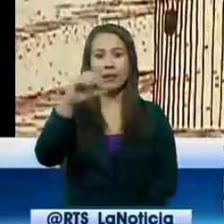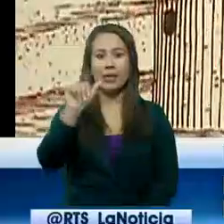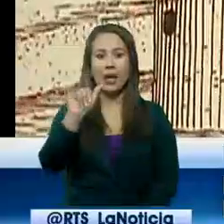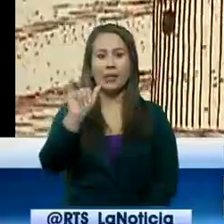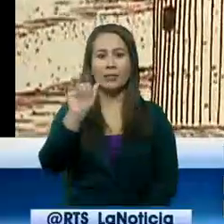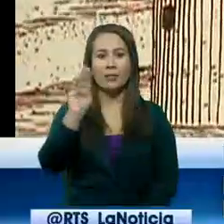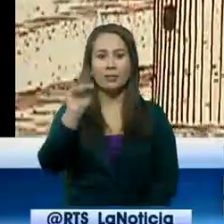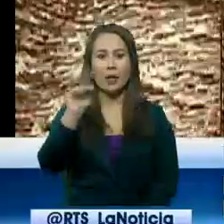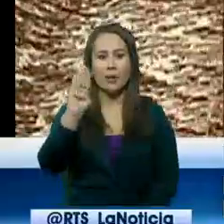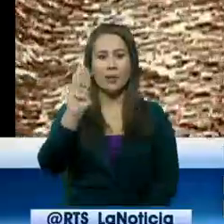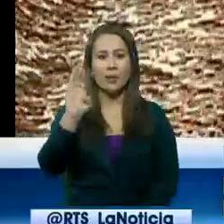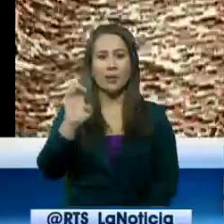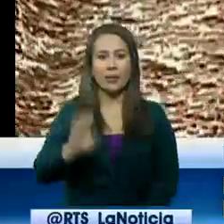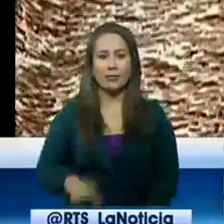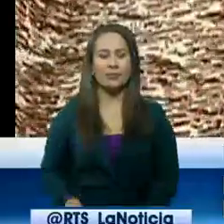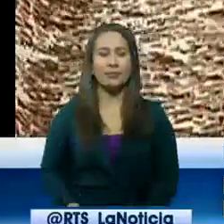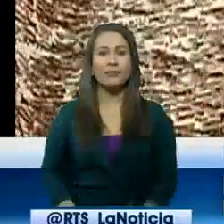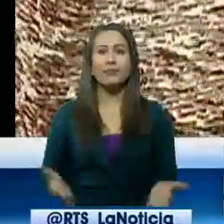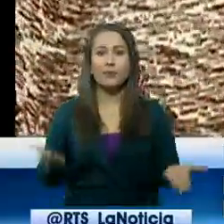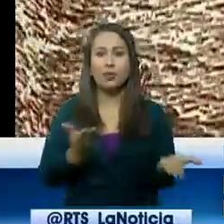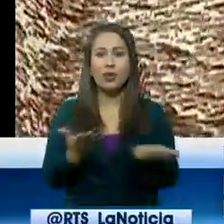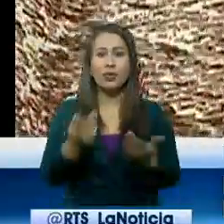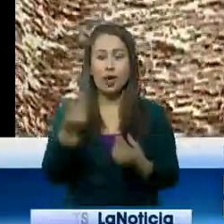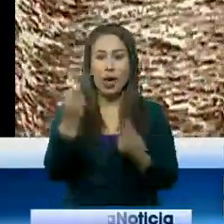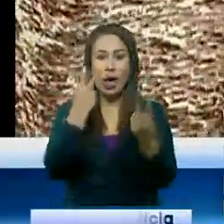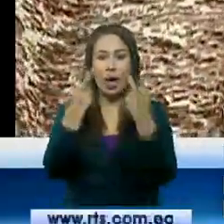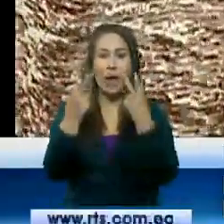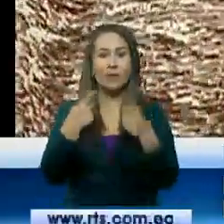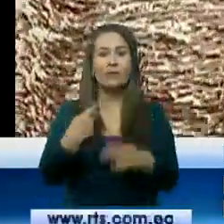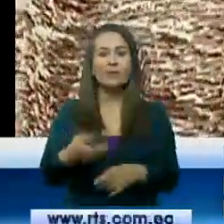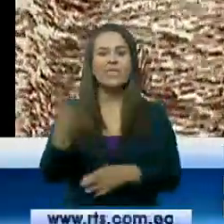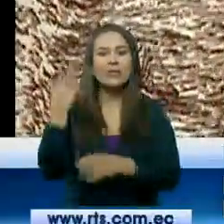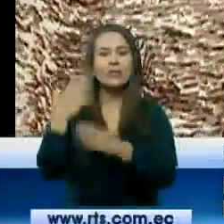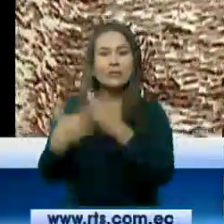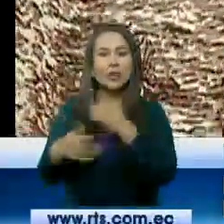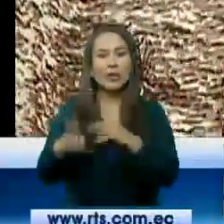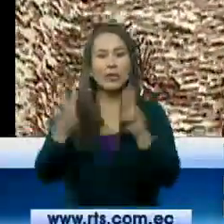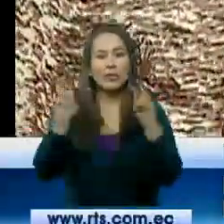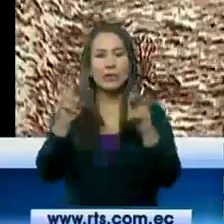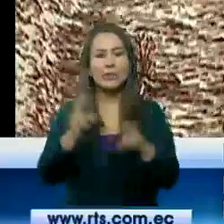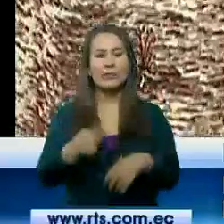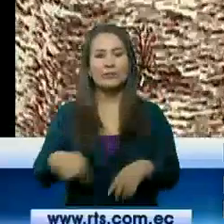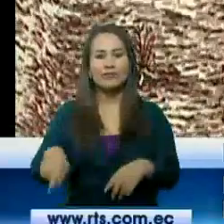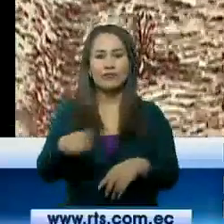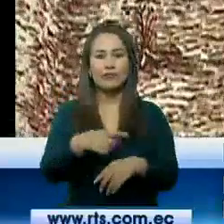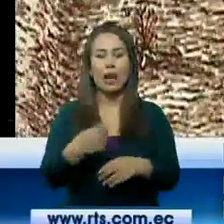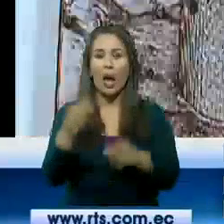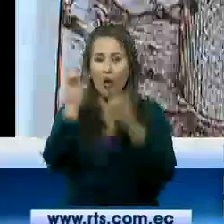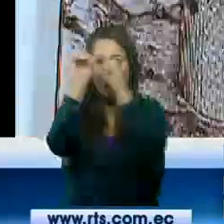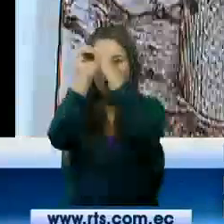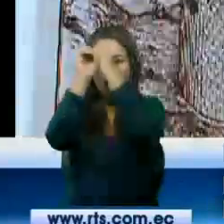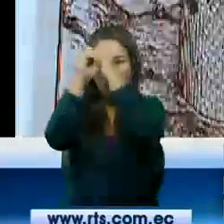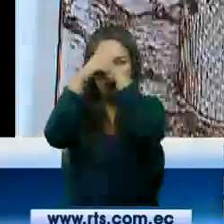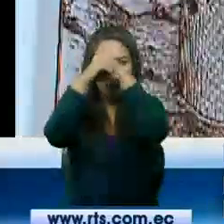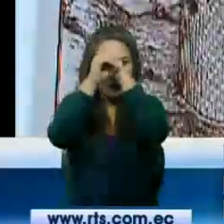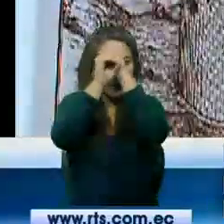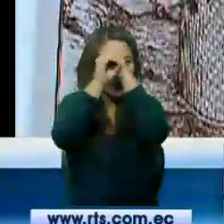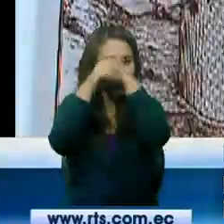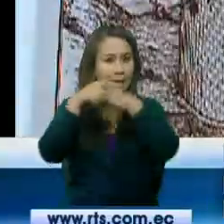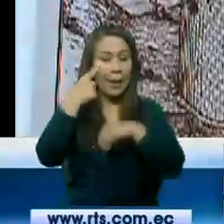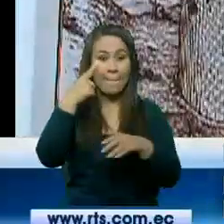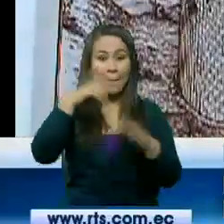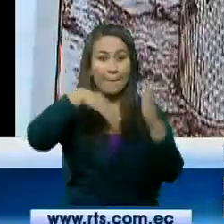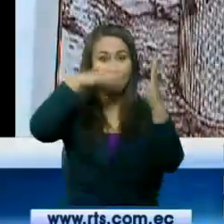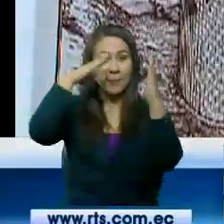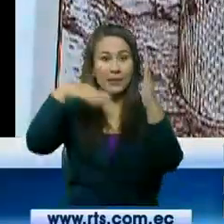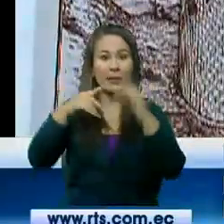comunidad de Huachalá, siempre ha estado relacionada con la historia de la astronomía, como el mismo observatorio que ellos han pintado ahí en el